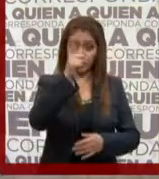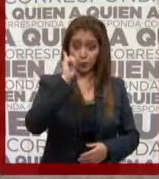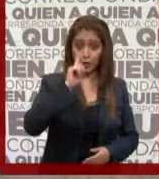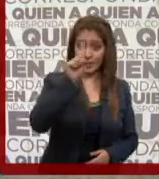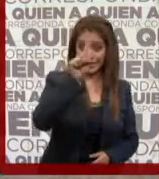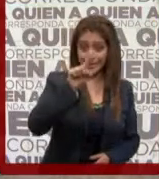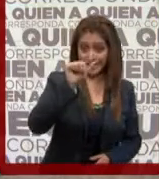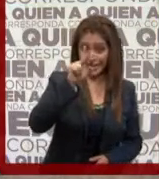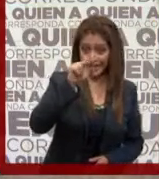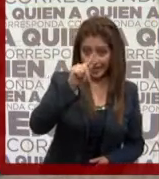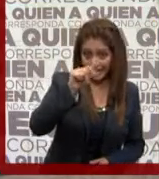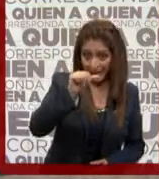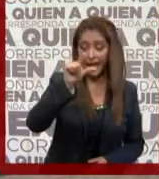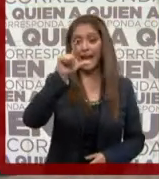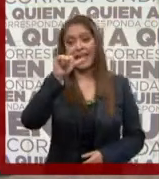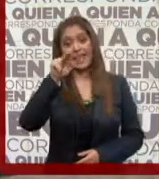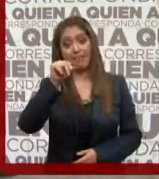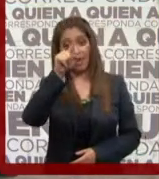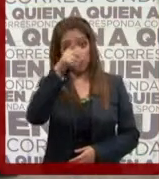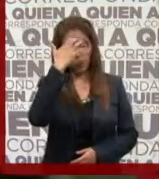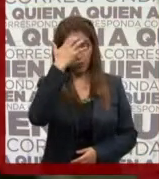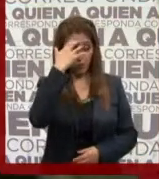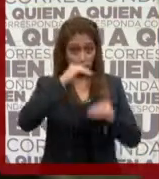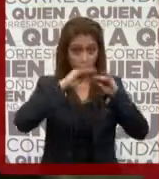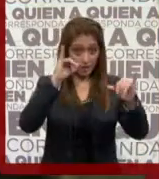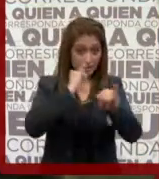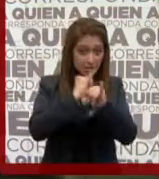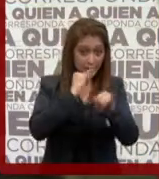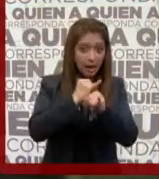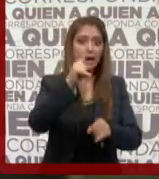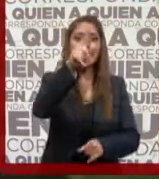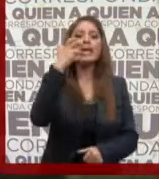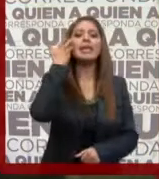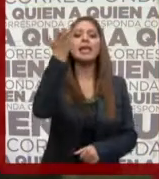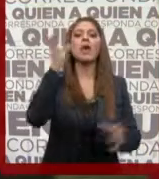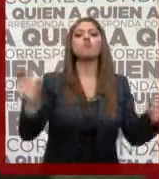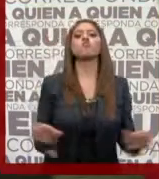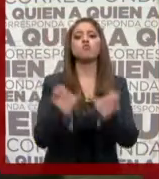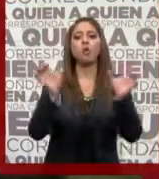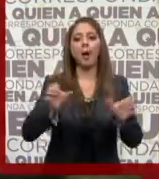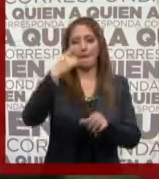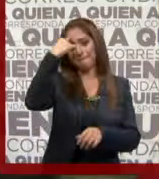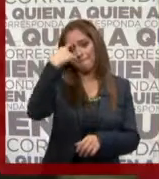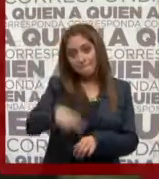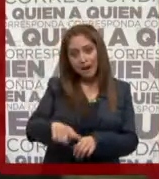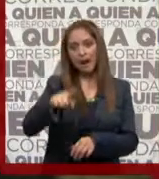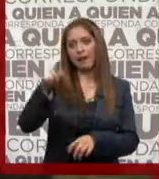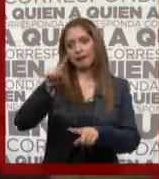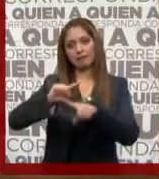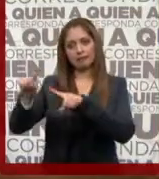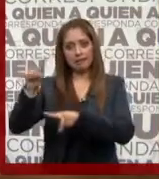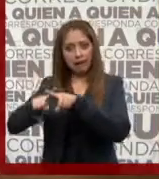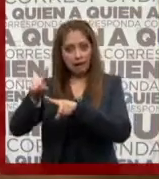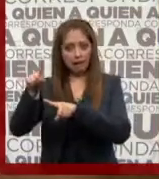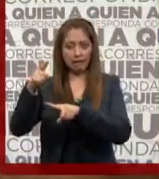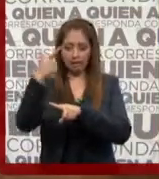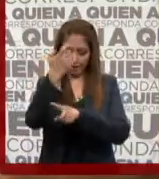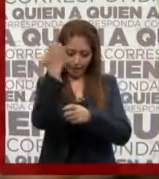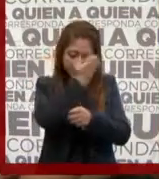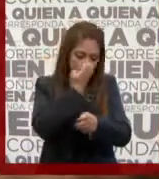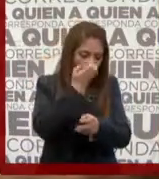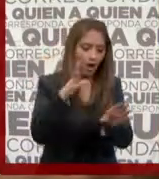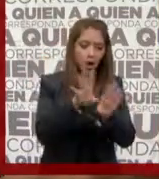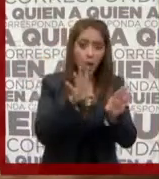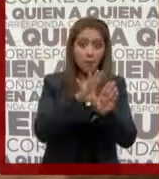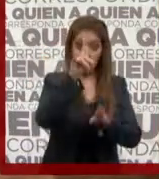en las redes sociales. Tiene la ilusión de contar con un equipo de cómputo para realizar sus actividades escolares, pues le espera un mundo